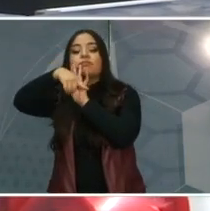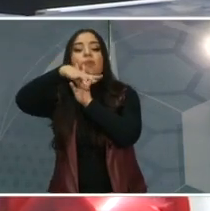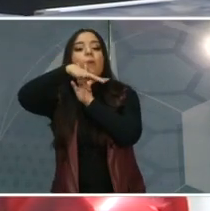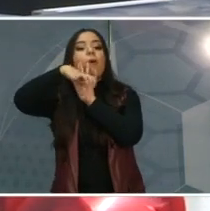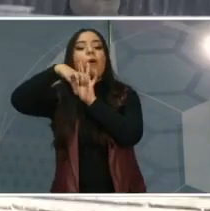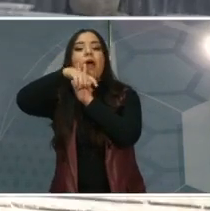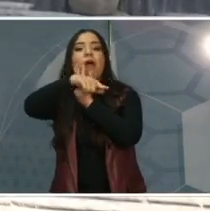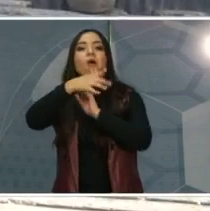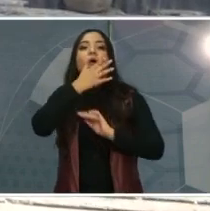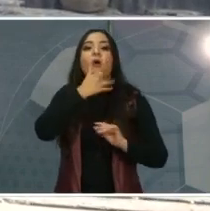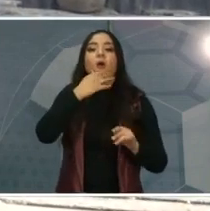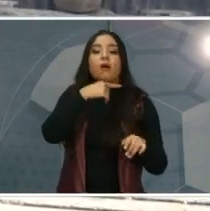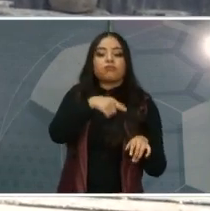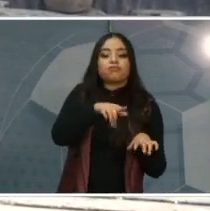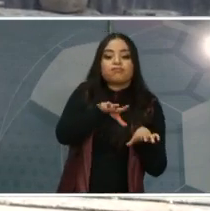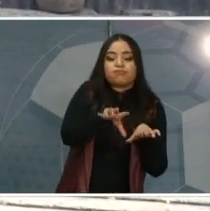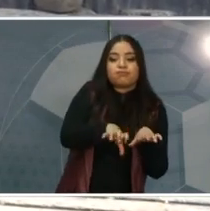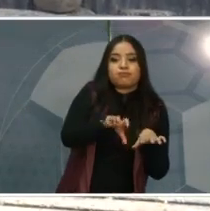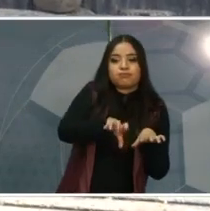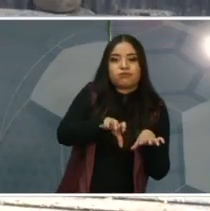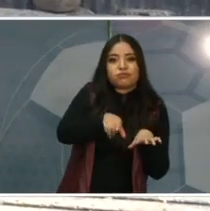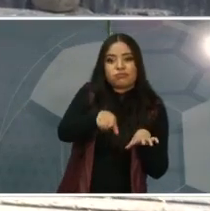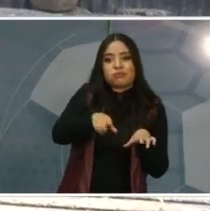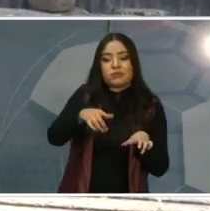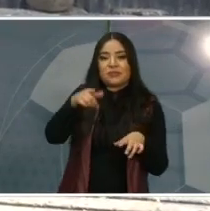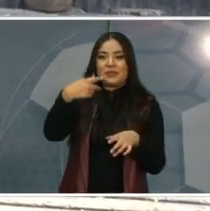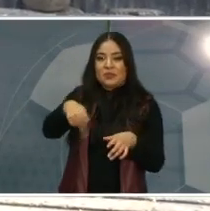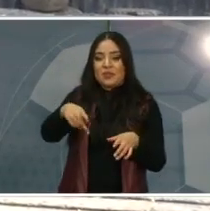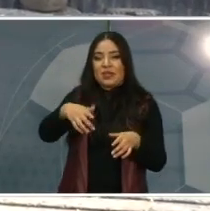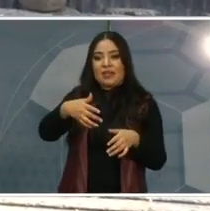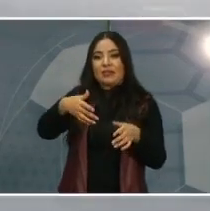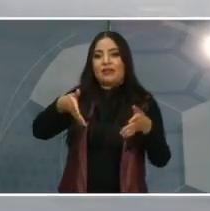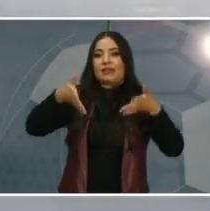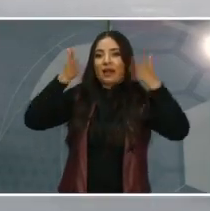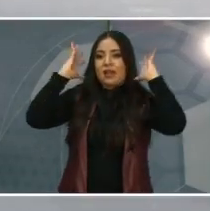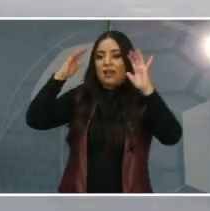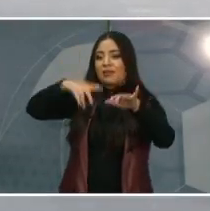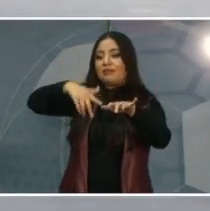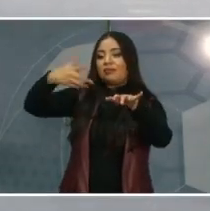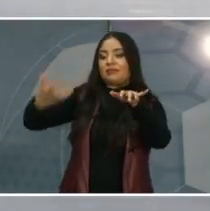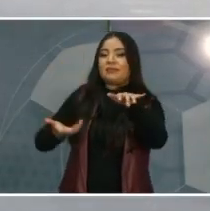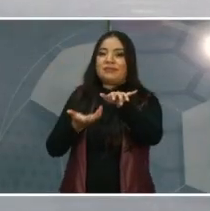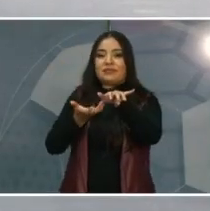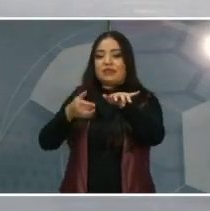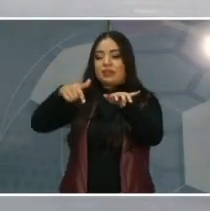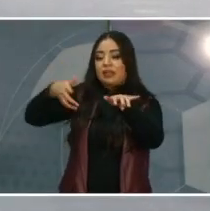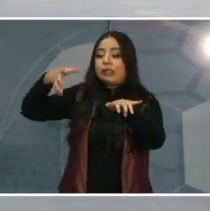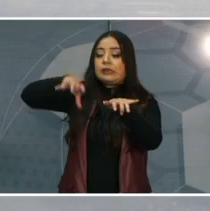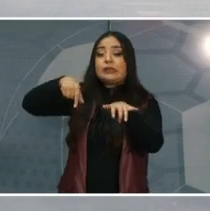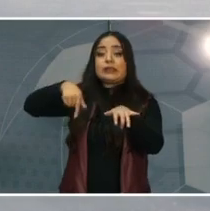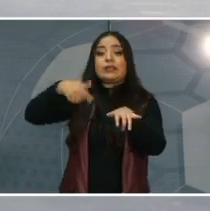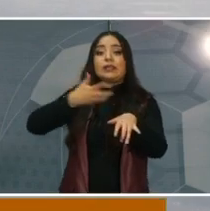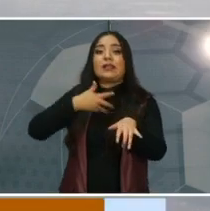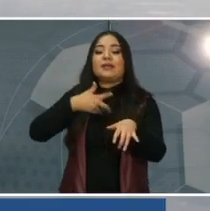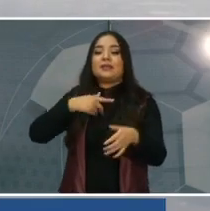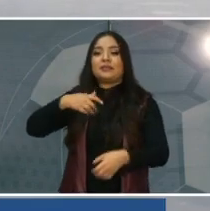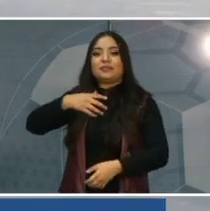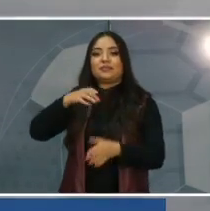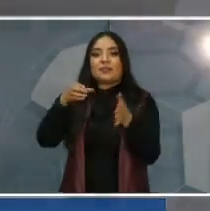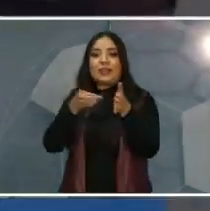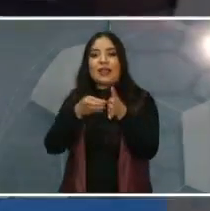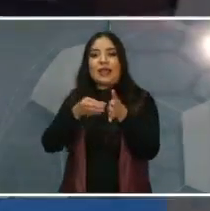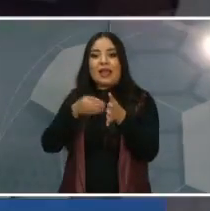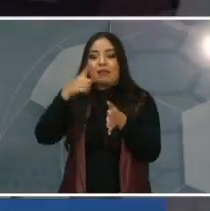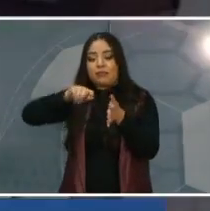herramientas que se encontraba en la caja de una camioneta estacionada sobre el bulevar laguna sur en el